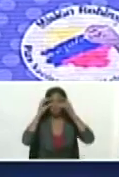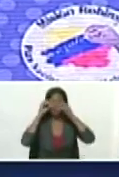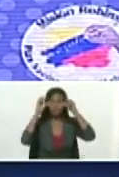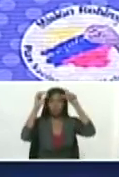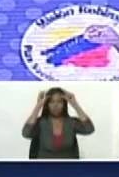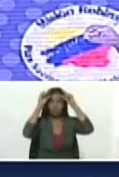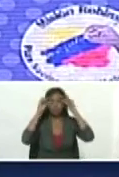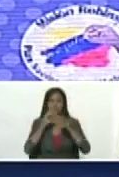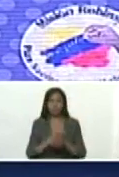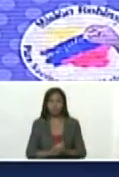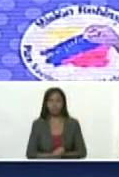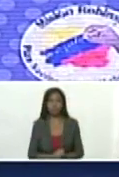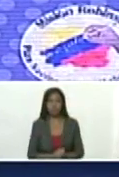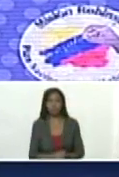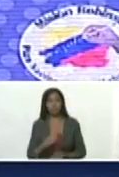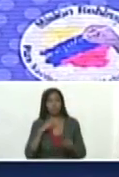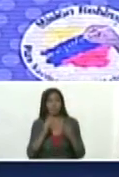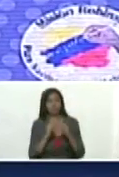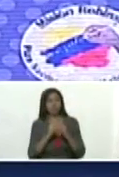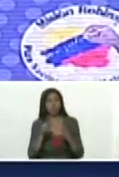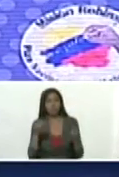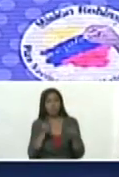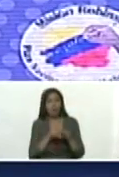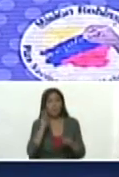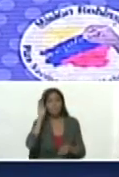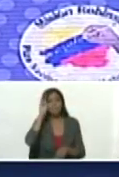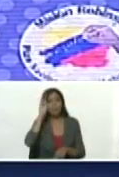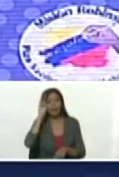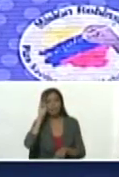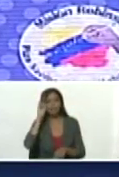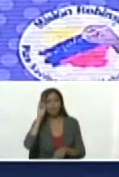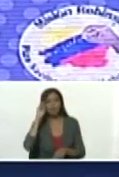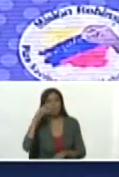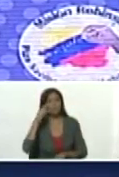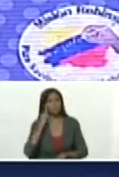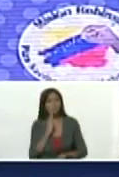Rodríguez, conocido como el maestro del Libertador.